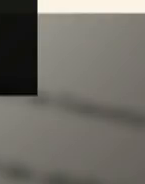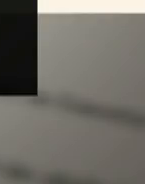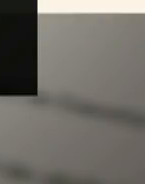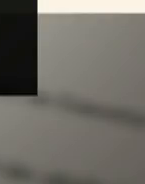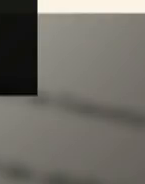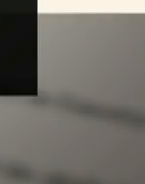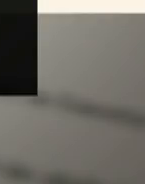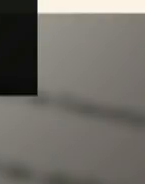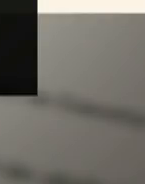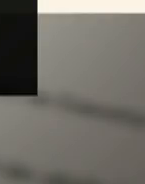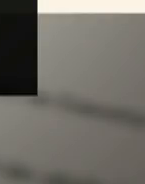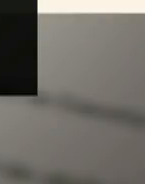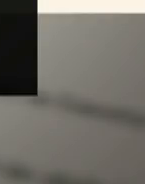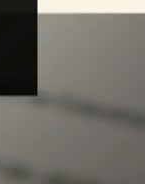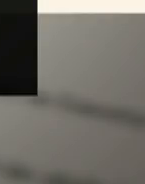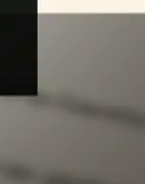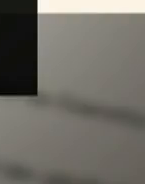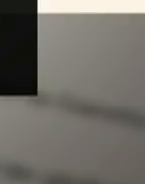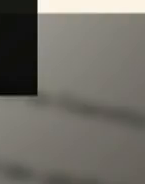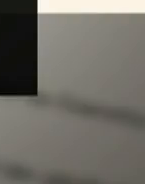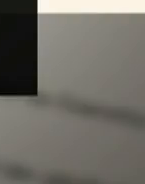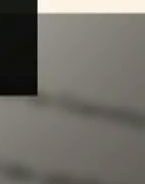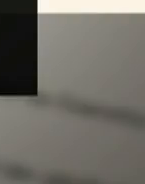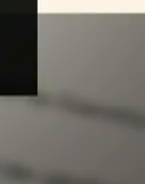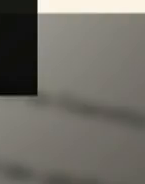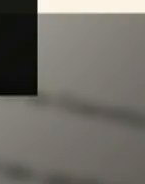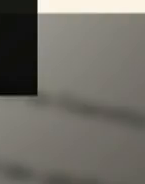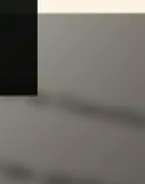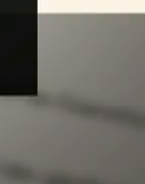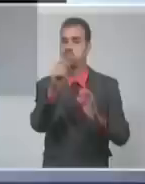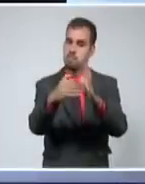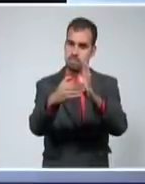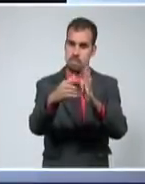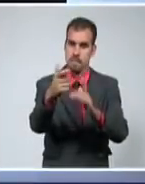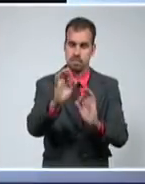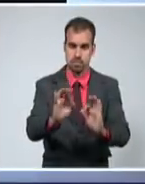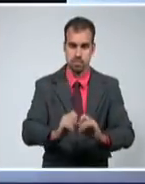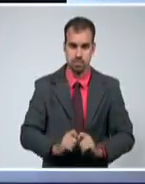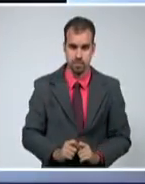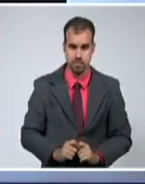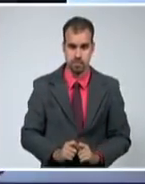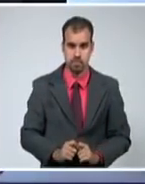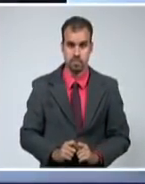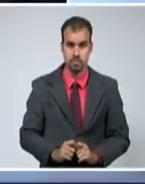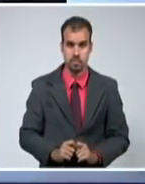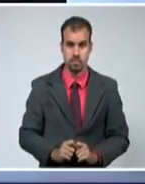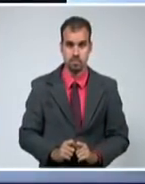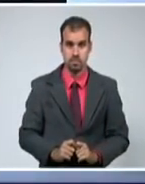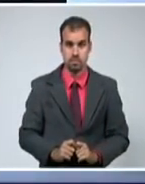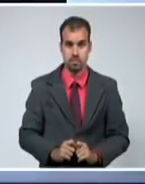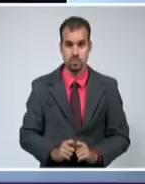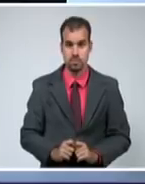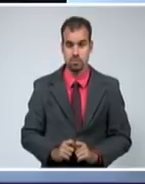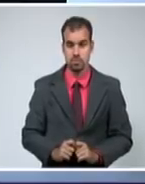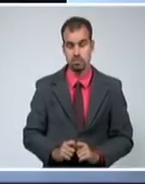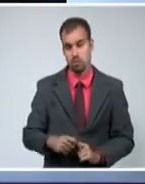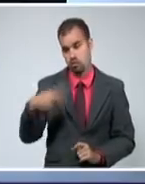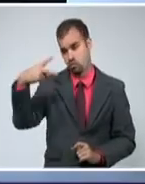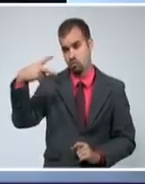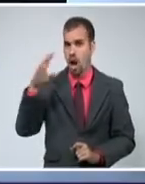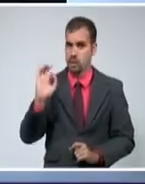de 100 cuotas o ambas es obediencia su forma simple tiene otra forma también